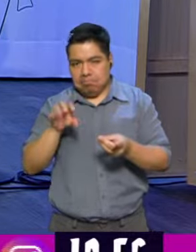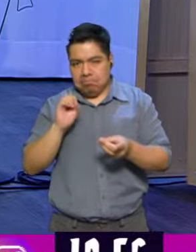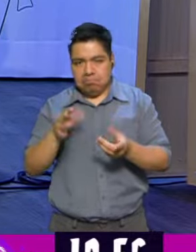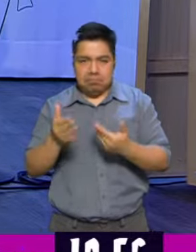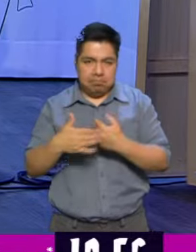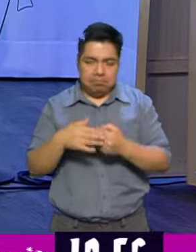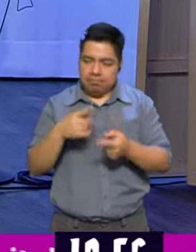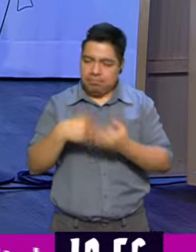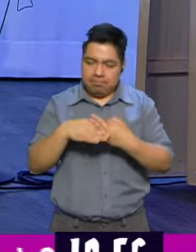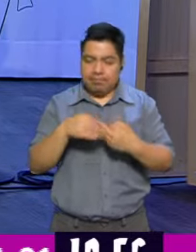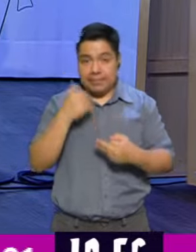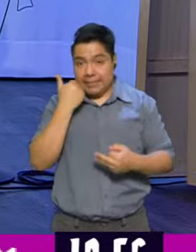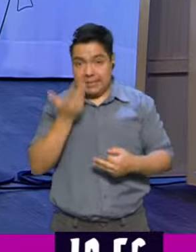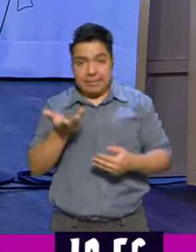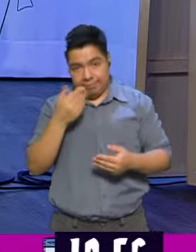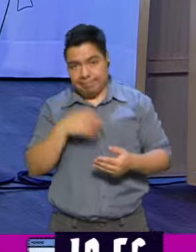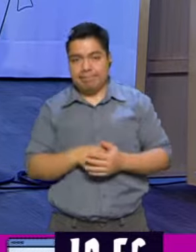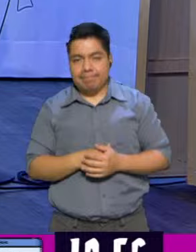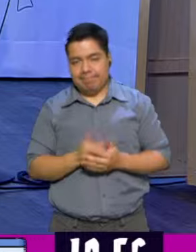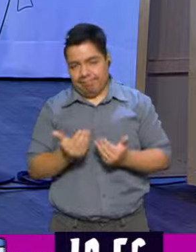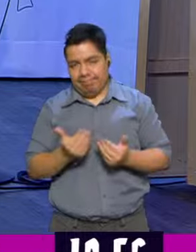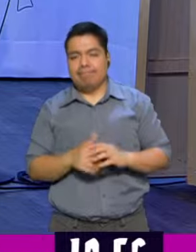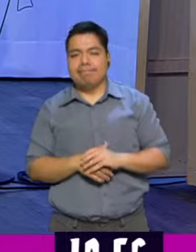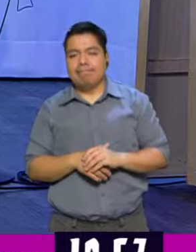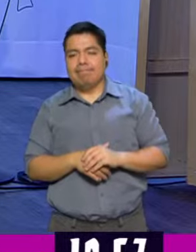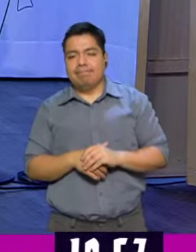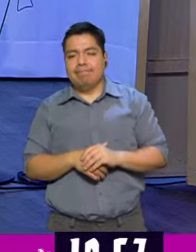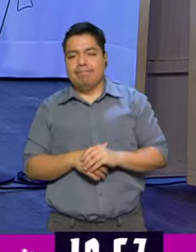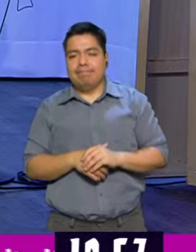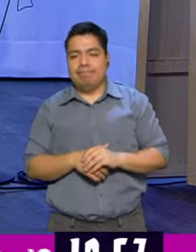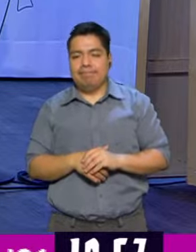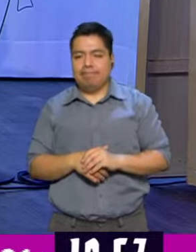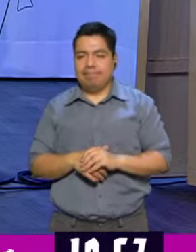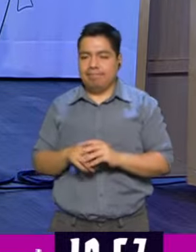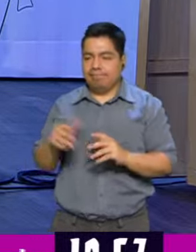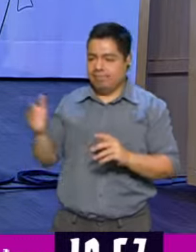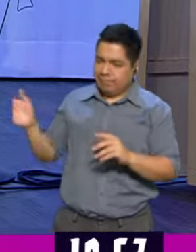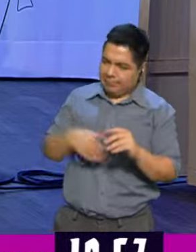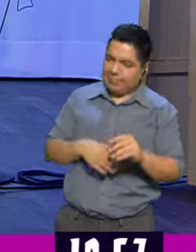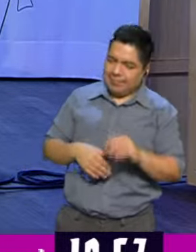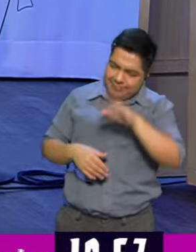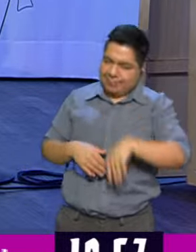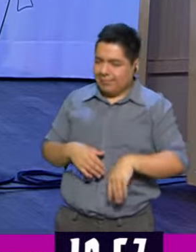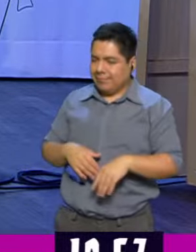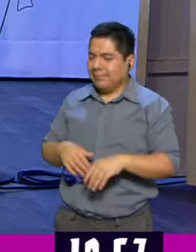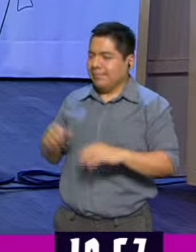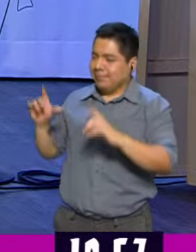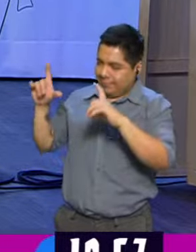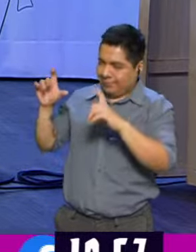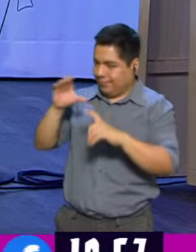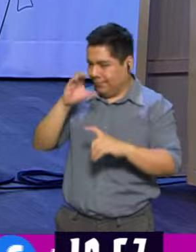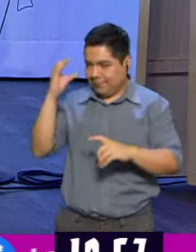Y todo lo que nos quieras comentar. Adelante. Perfecto. A ver, aquí el... Ahí está. Hazte para acá, compañero. Vente, Iker. Ahí